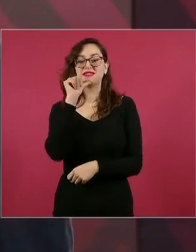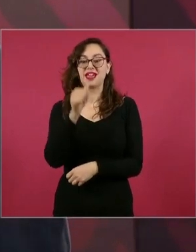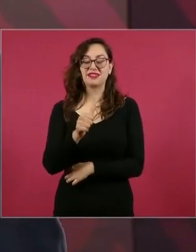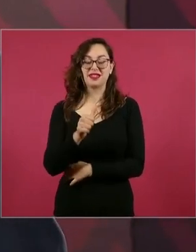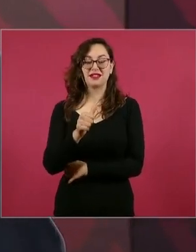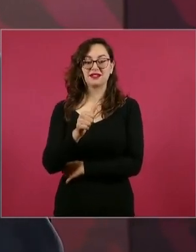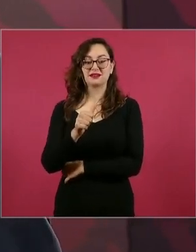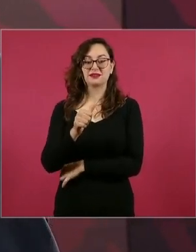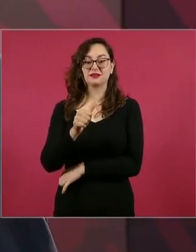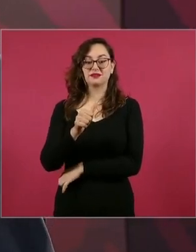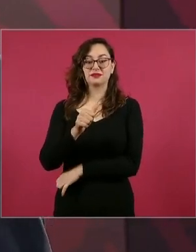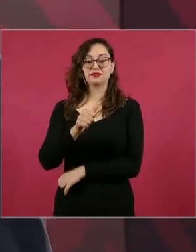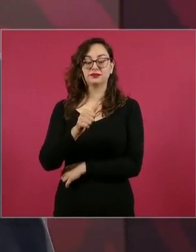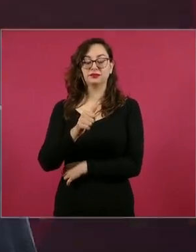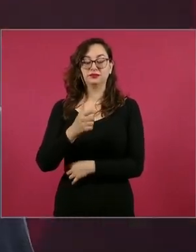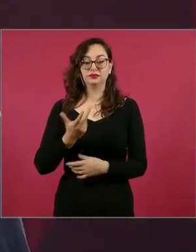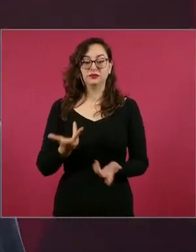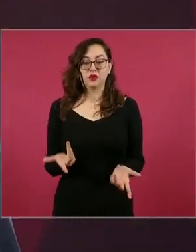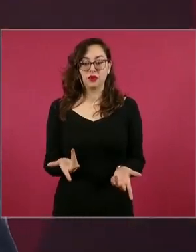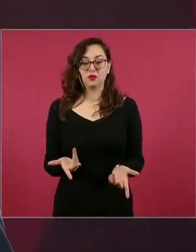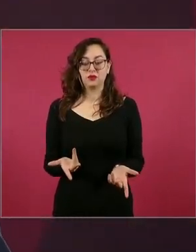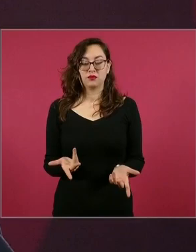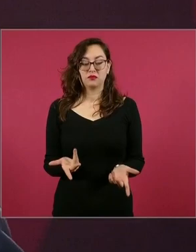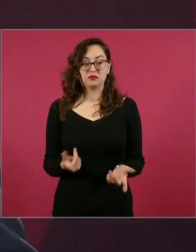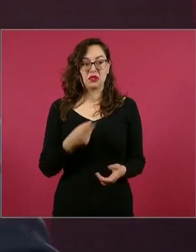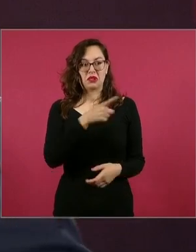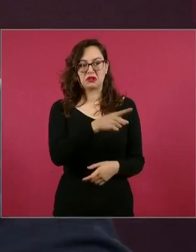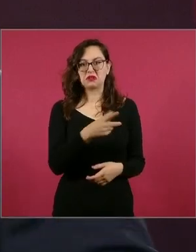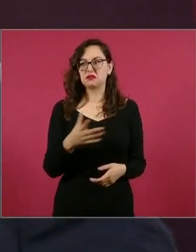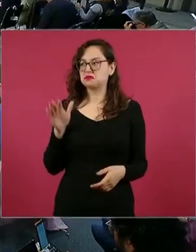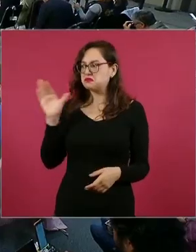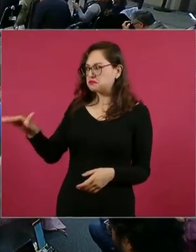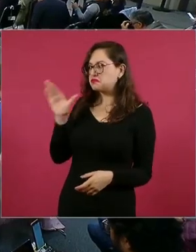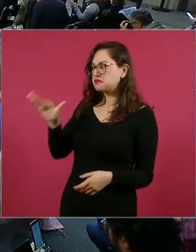problema este pueden